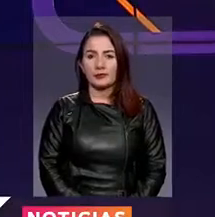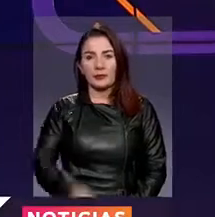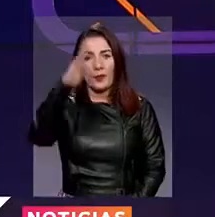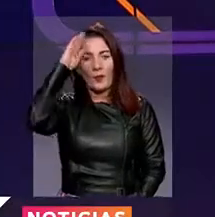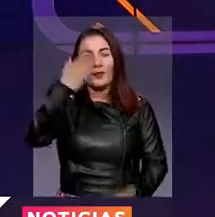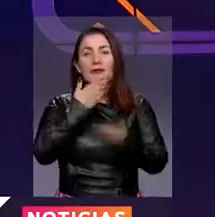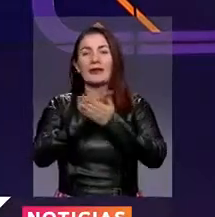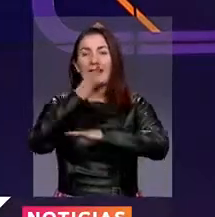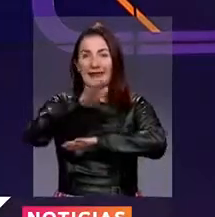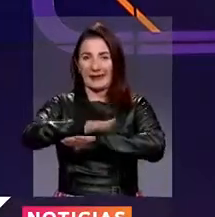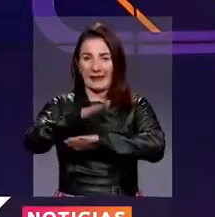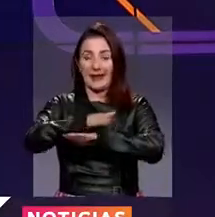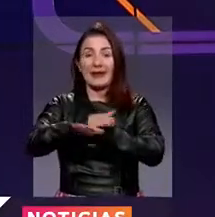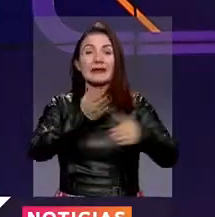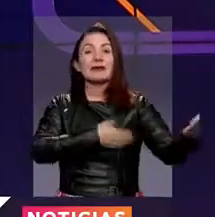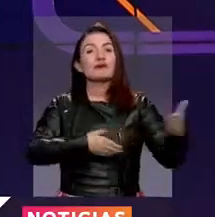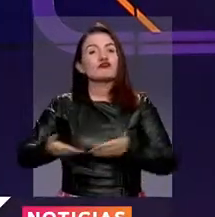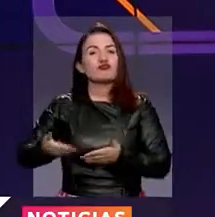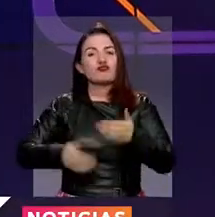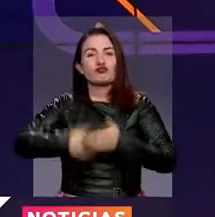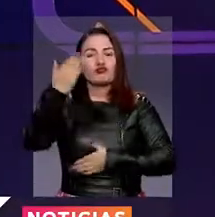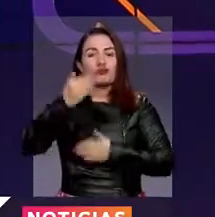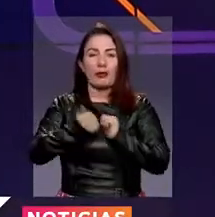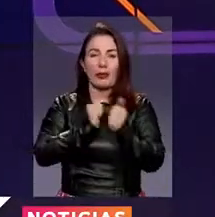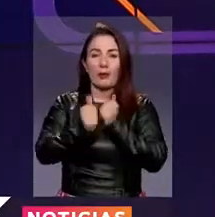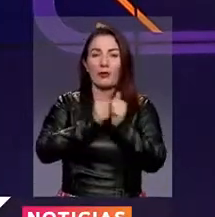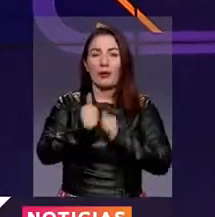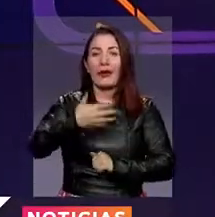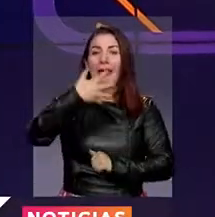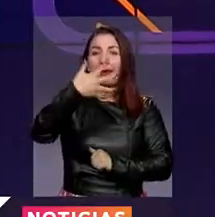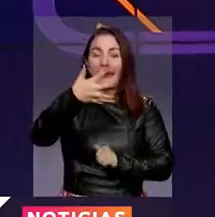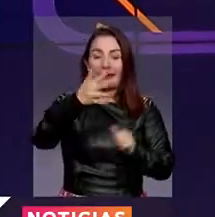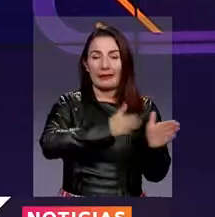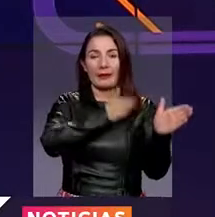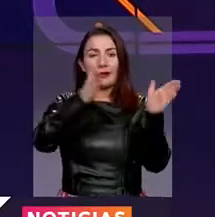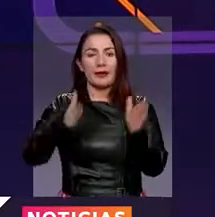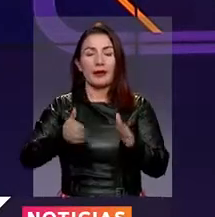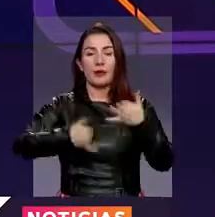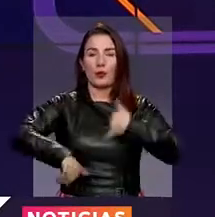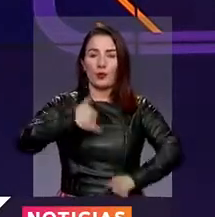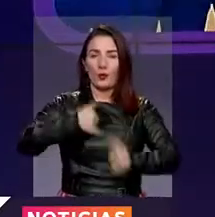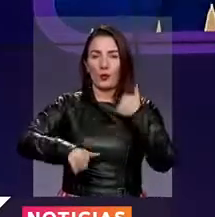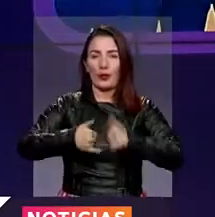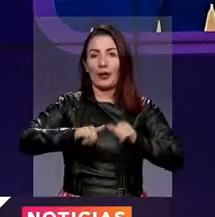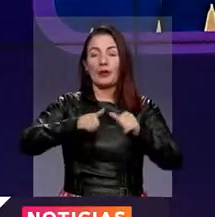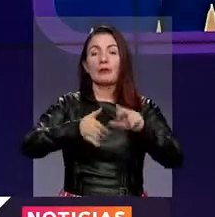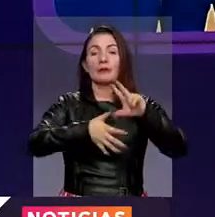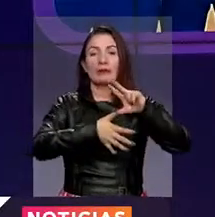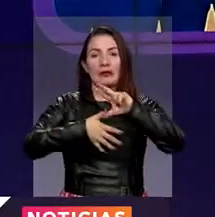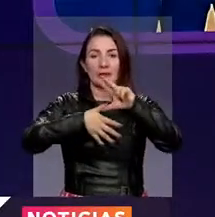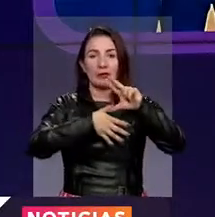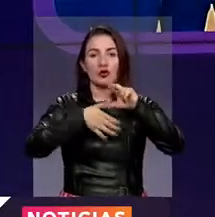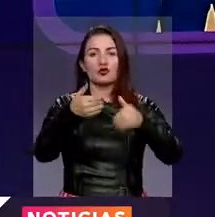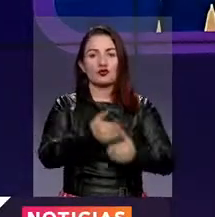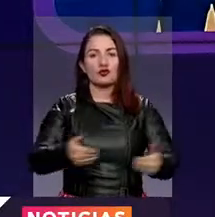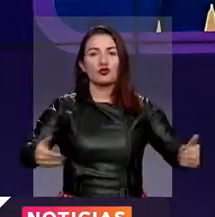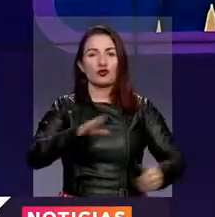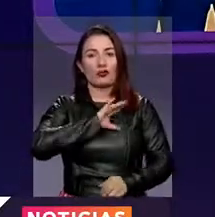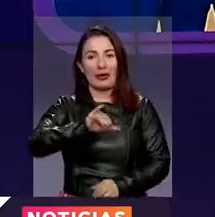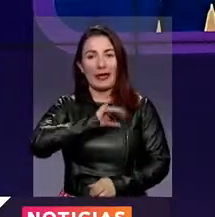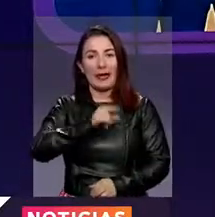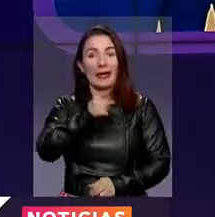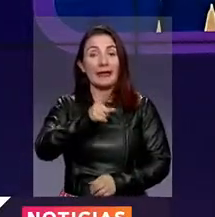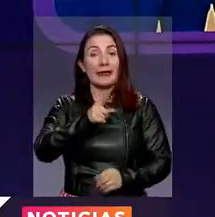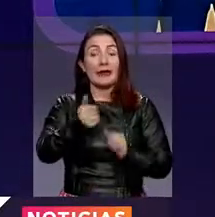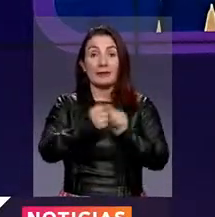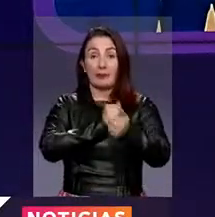Hola, ¿qué tal? Muy buenas tardes. Iniciamos los deportes hablando de la quinta jornada de los Juegos Panamericanos Junior en Cali. Los deportistas de la capital se